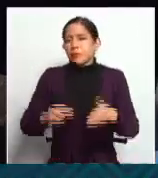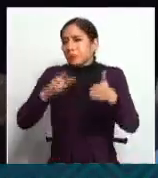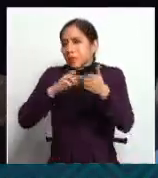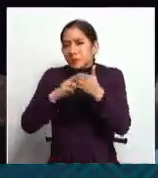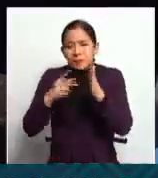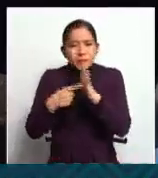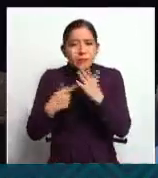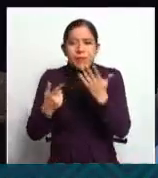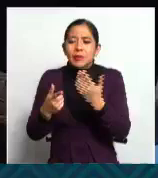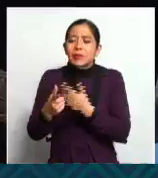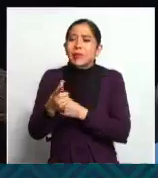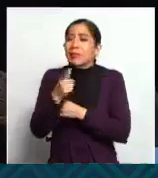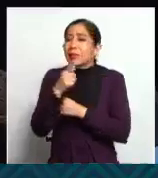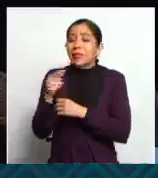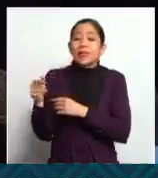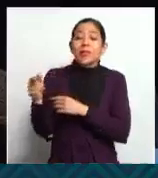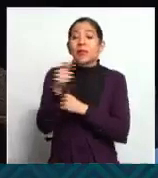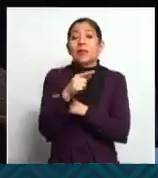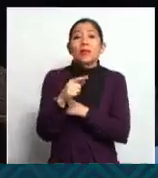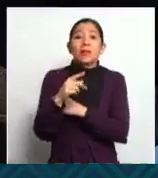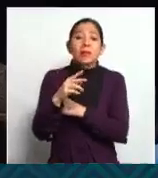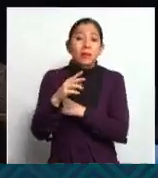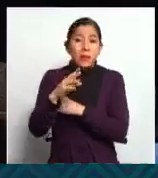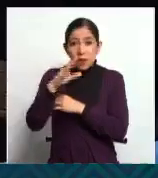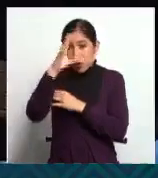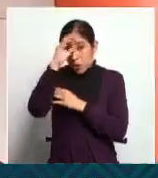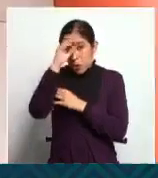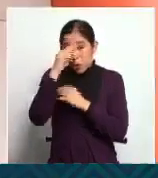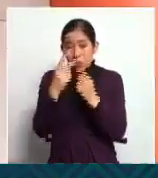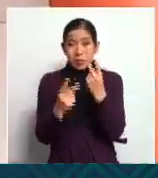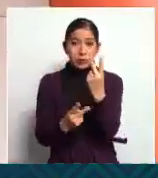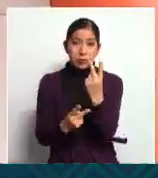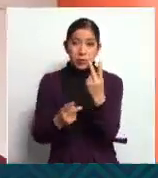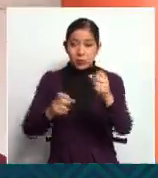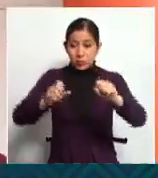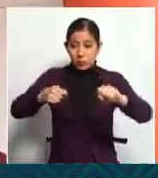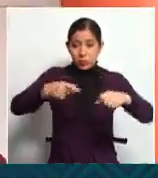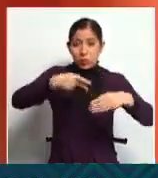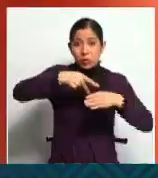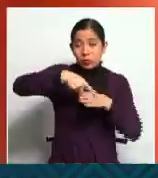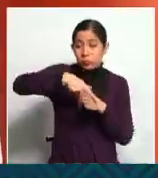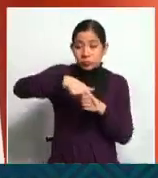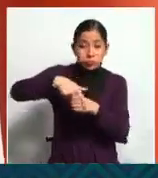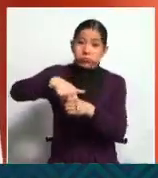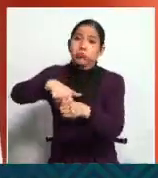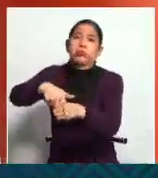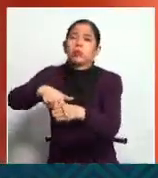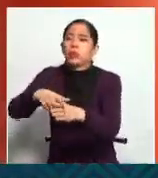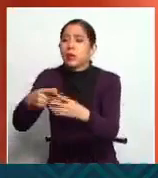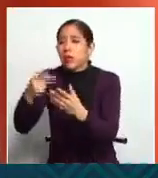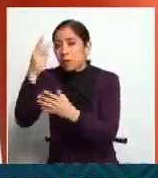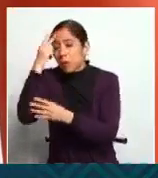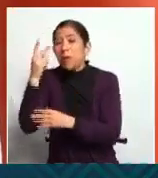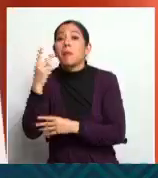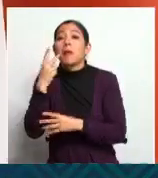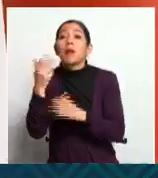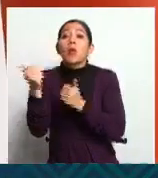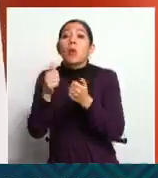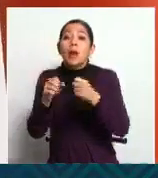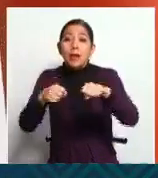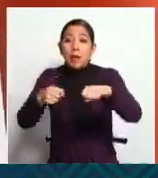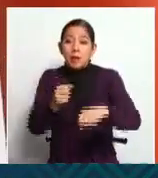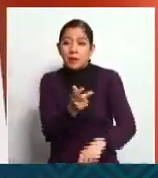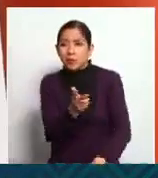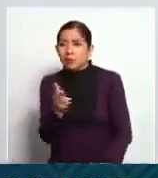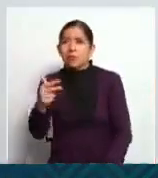los delincuentes, por ejemplo, el lugar que han huido ellos, por donde han escapado, para que los vecinos puedan ayudar para ver dónde hay cámaras para poder identificarlo plenamente a ellos